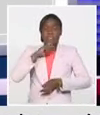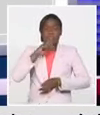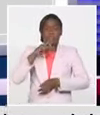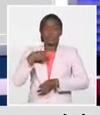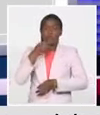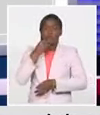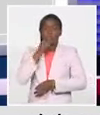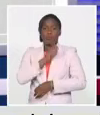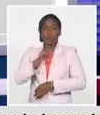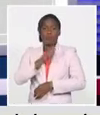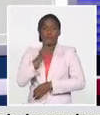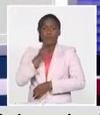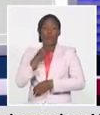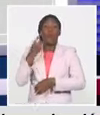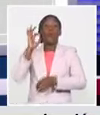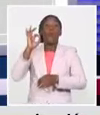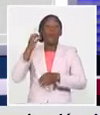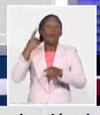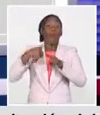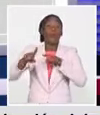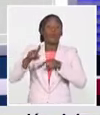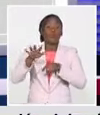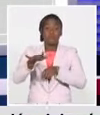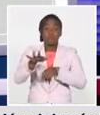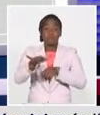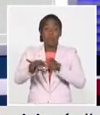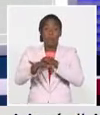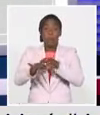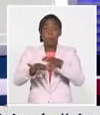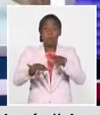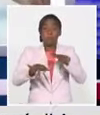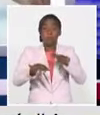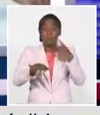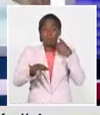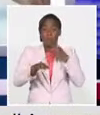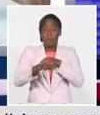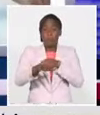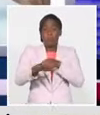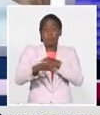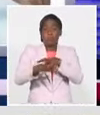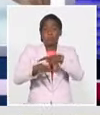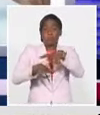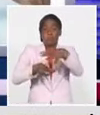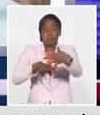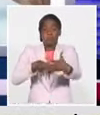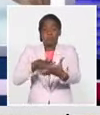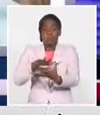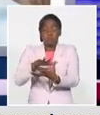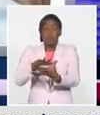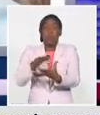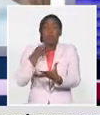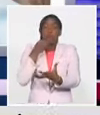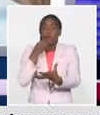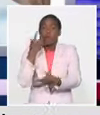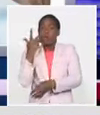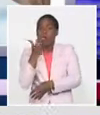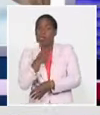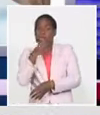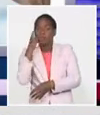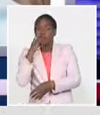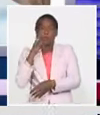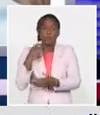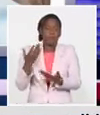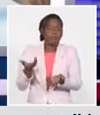pierna, pueden ser inoculados con este candidato vacunal Abdala. Mira, en el estudio clínico, ahora que estamos